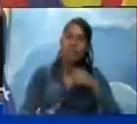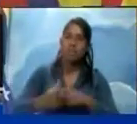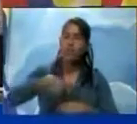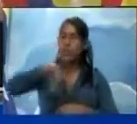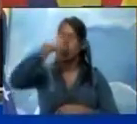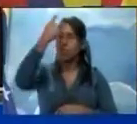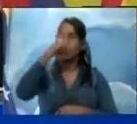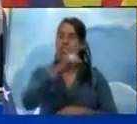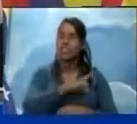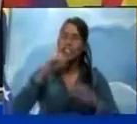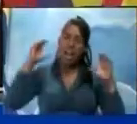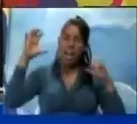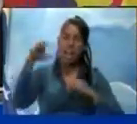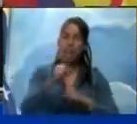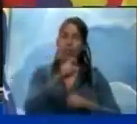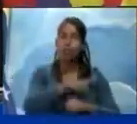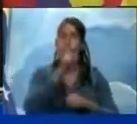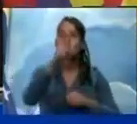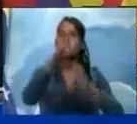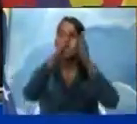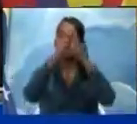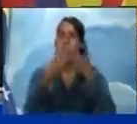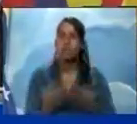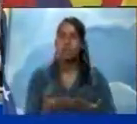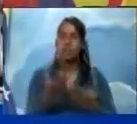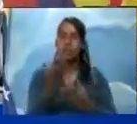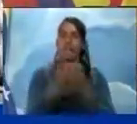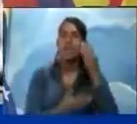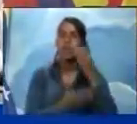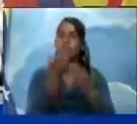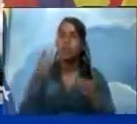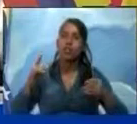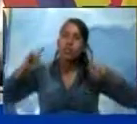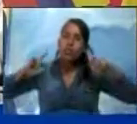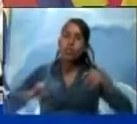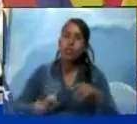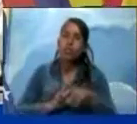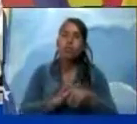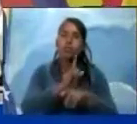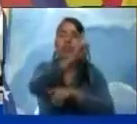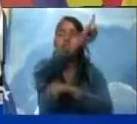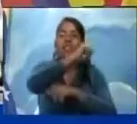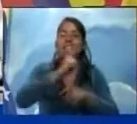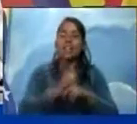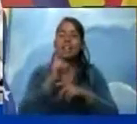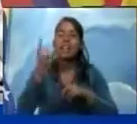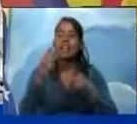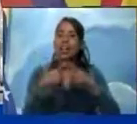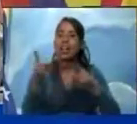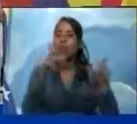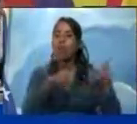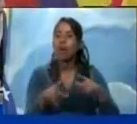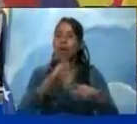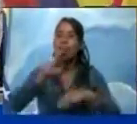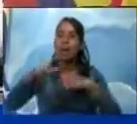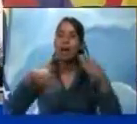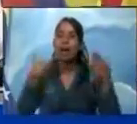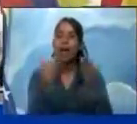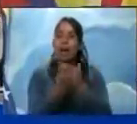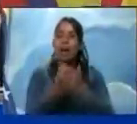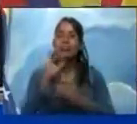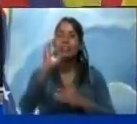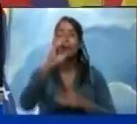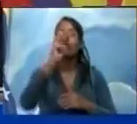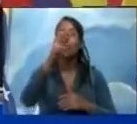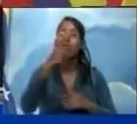avergonzó de agarrar una Biblia en la mano, volar en un avión desde Argentina hasta